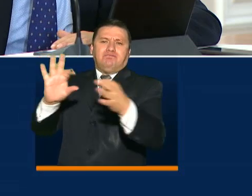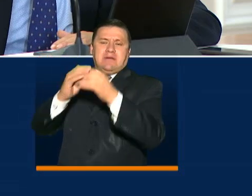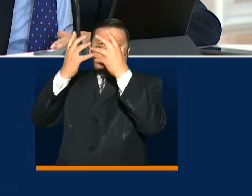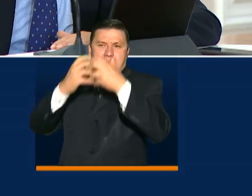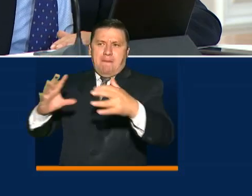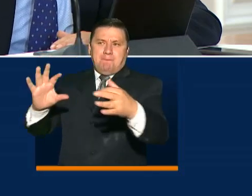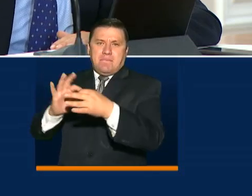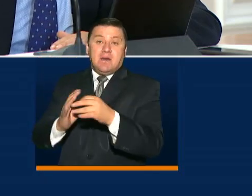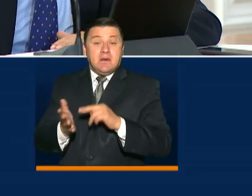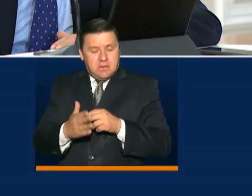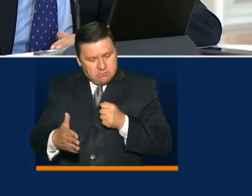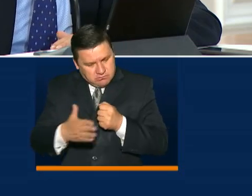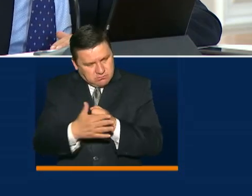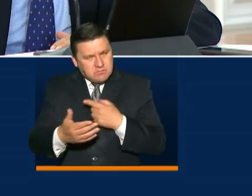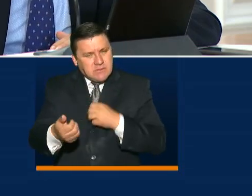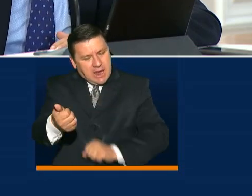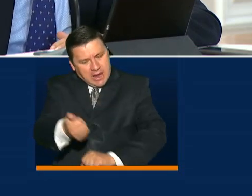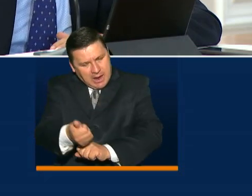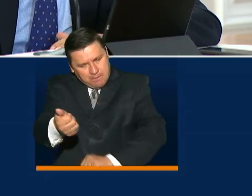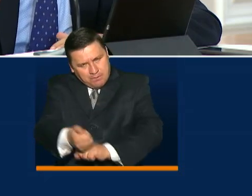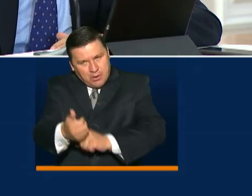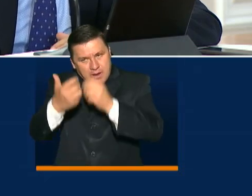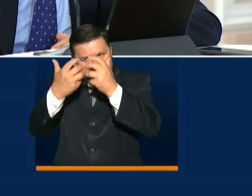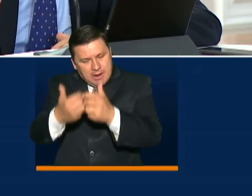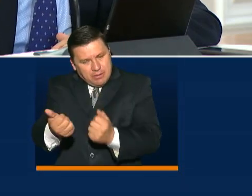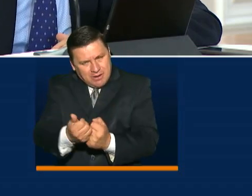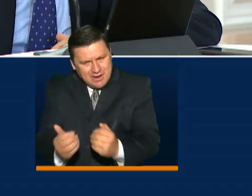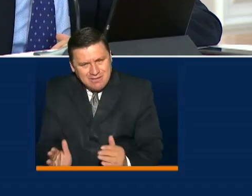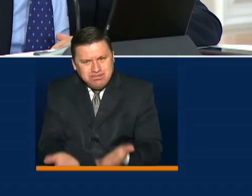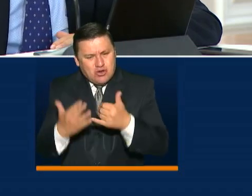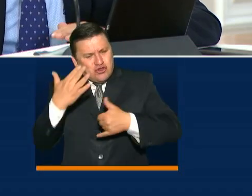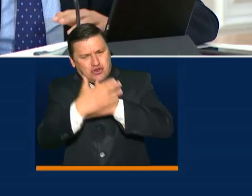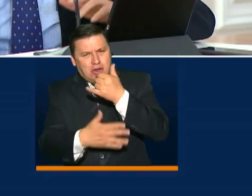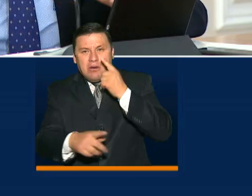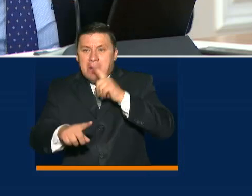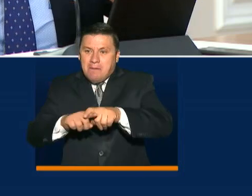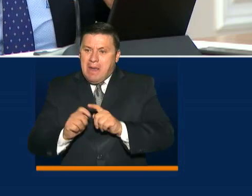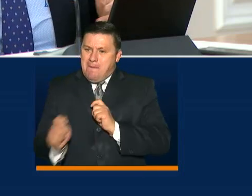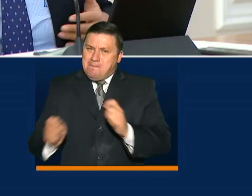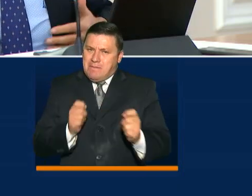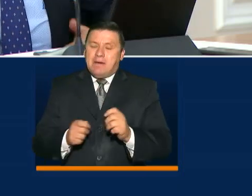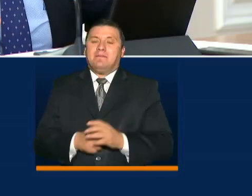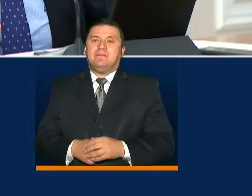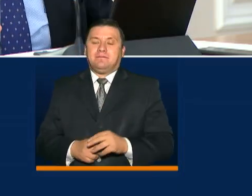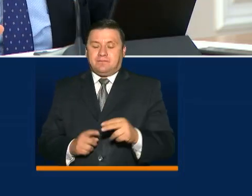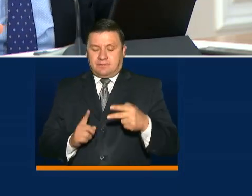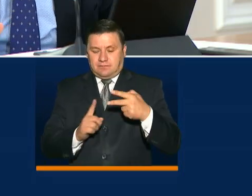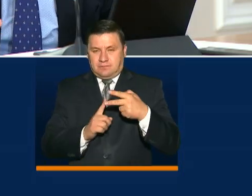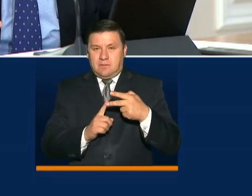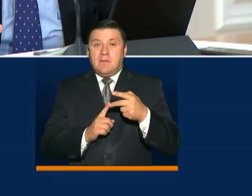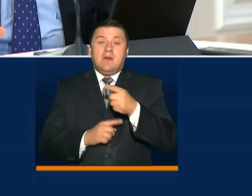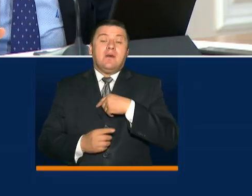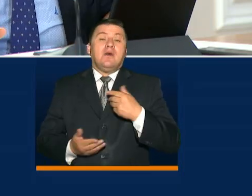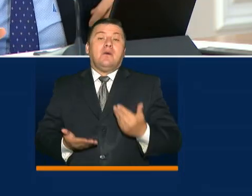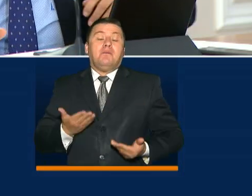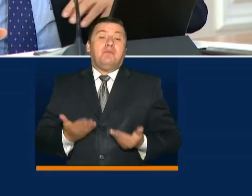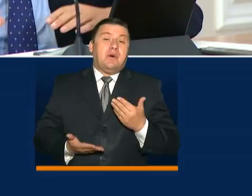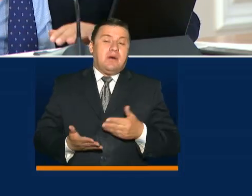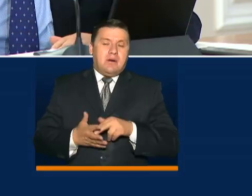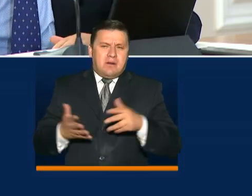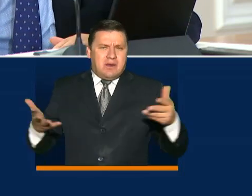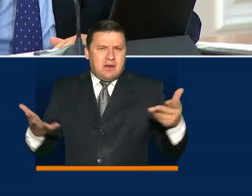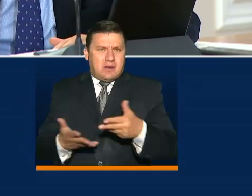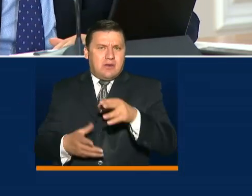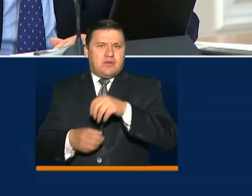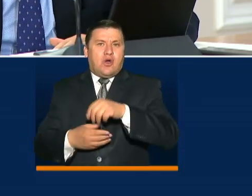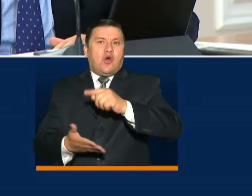Insistimos, apoyo a las empresas y para ayudar a pagar esta prima. Segundo, tenemos también la posibilidad de ayudar a